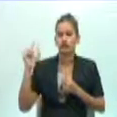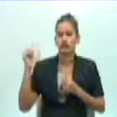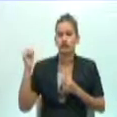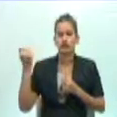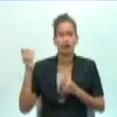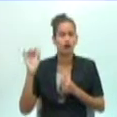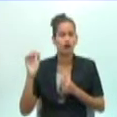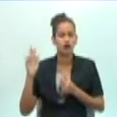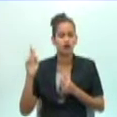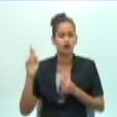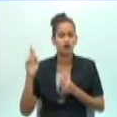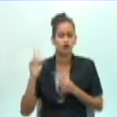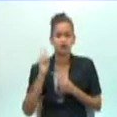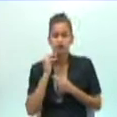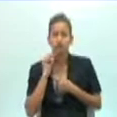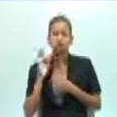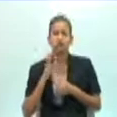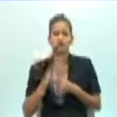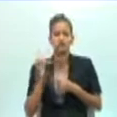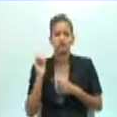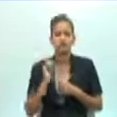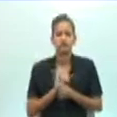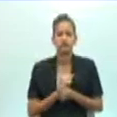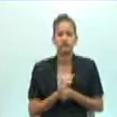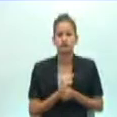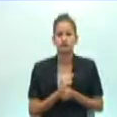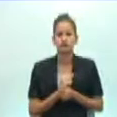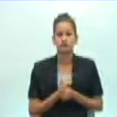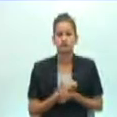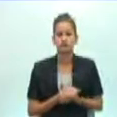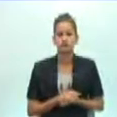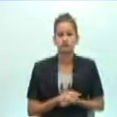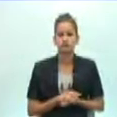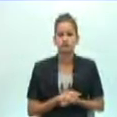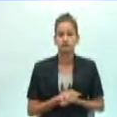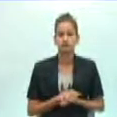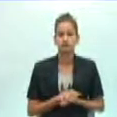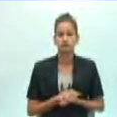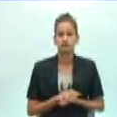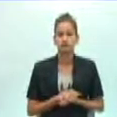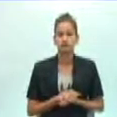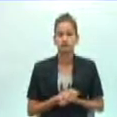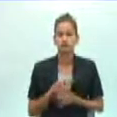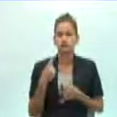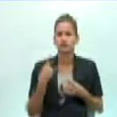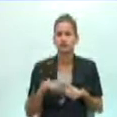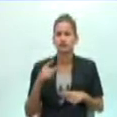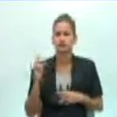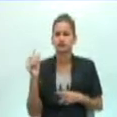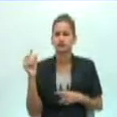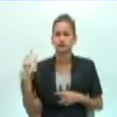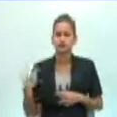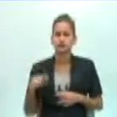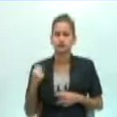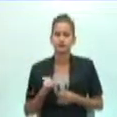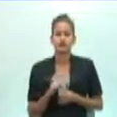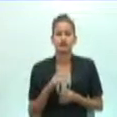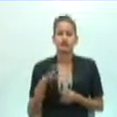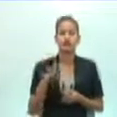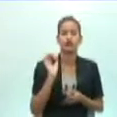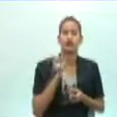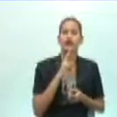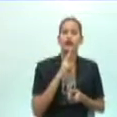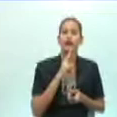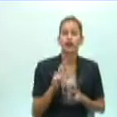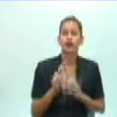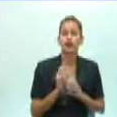sueño. Continuamos entonces con la siguiente actividad. Selecciona la respuesta más completa, actividad